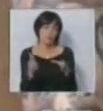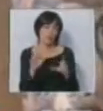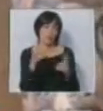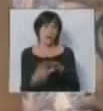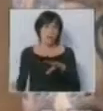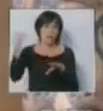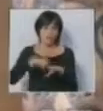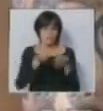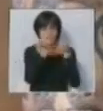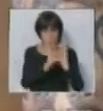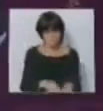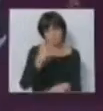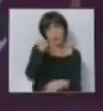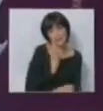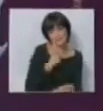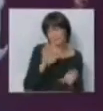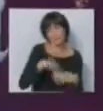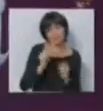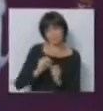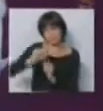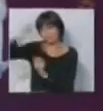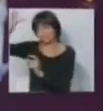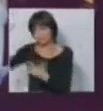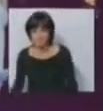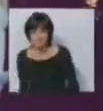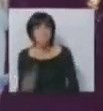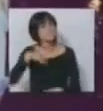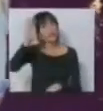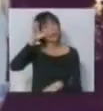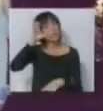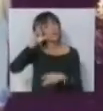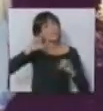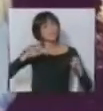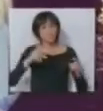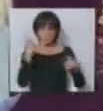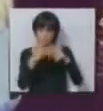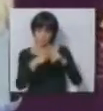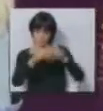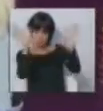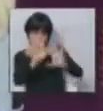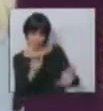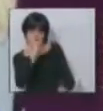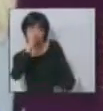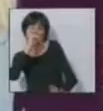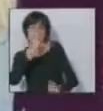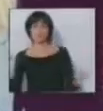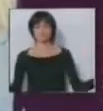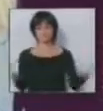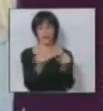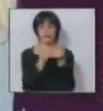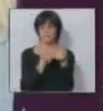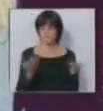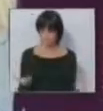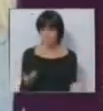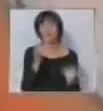después va a venir otra fiesta de casorio, como en aquel momento fue muy, ¿te acordás? Muy importante, muy ostentosa muy la ostentosa. Fiesta de casamiento. Y a Wanda le gustan